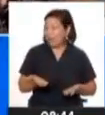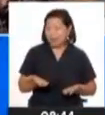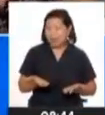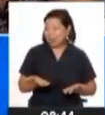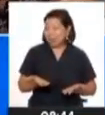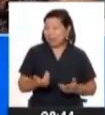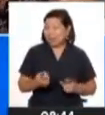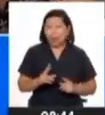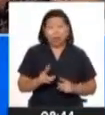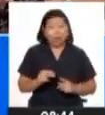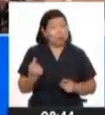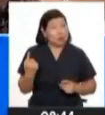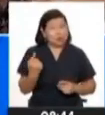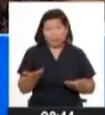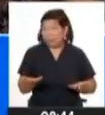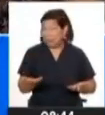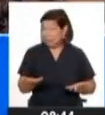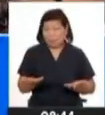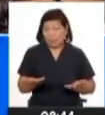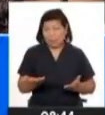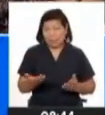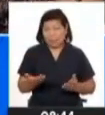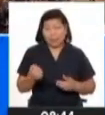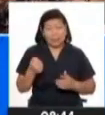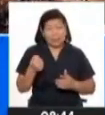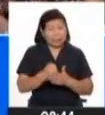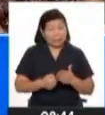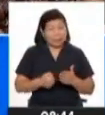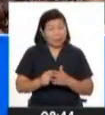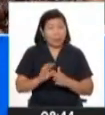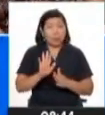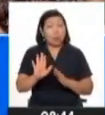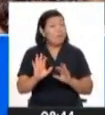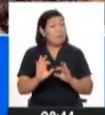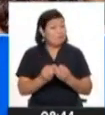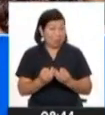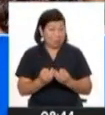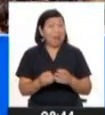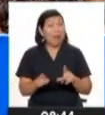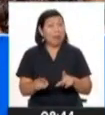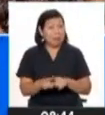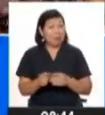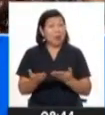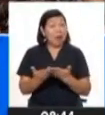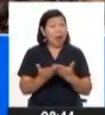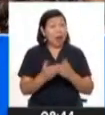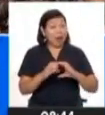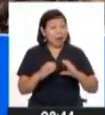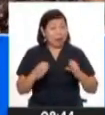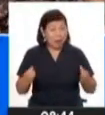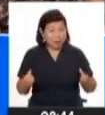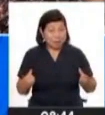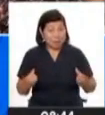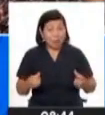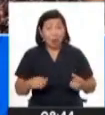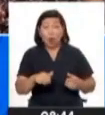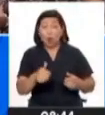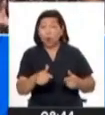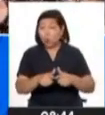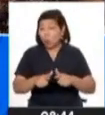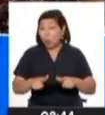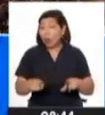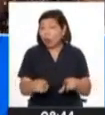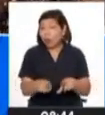ocurriendo. No solamente la violencia se da en el entorno familiar, también escolar o entre otros entornos.